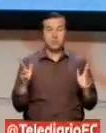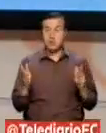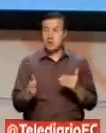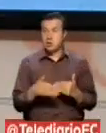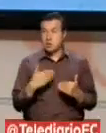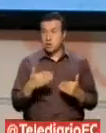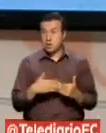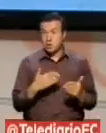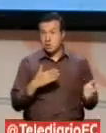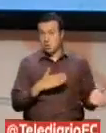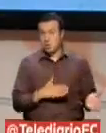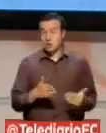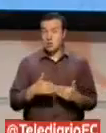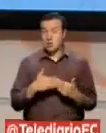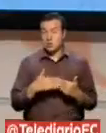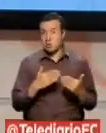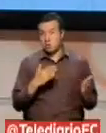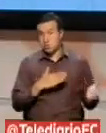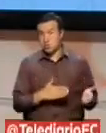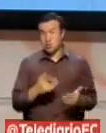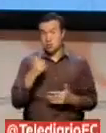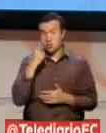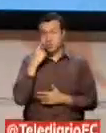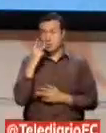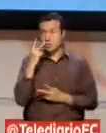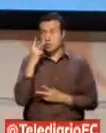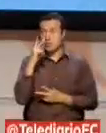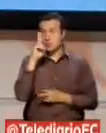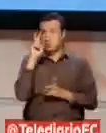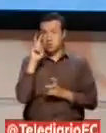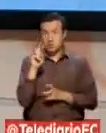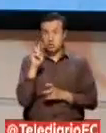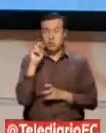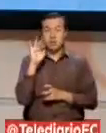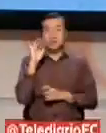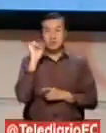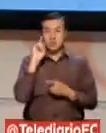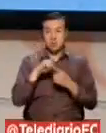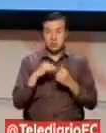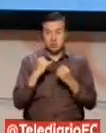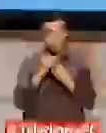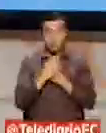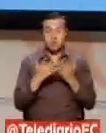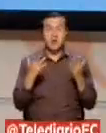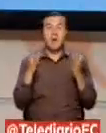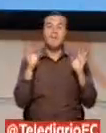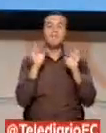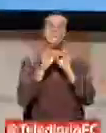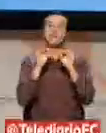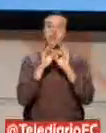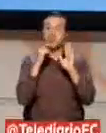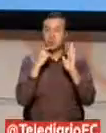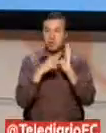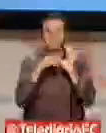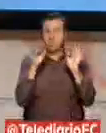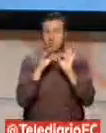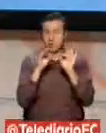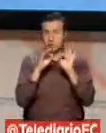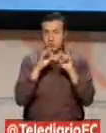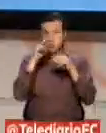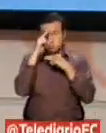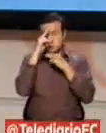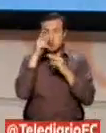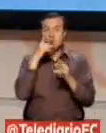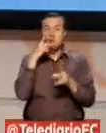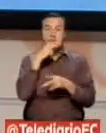tan fácil, en este caso, pues el filtrado de contenidos. Y lo que está pasando es que en Facebook, por ejemplo, cuando uno denuncia una noticia